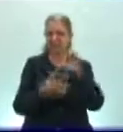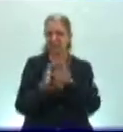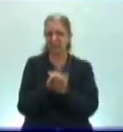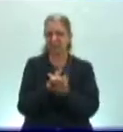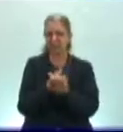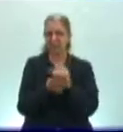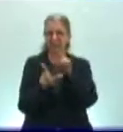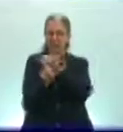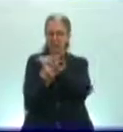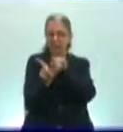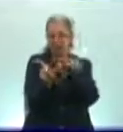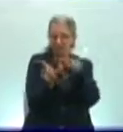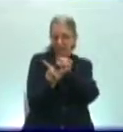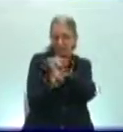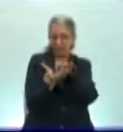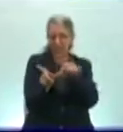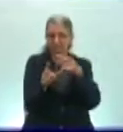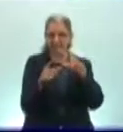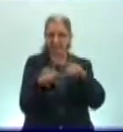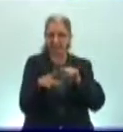reloj es